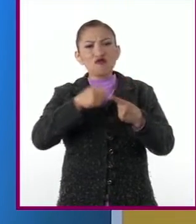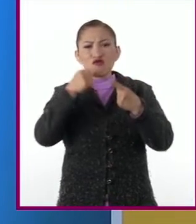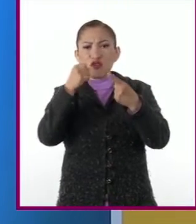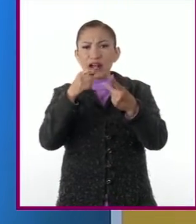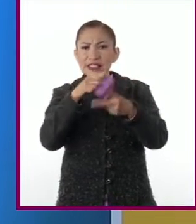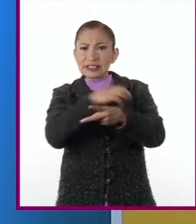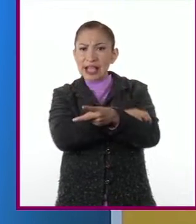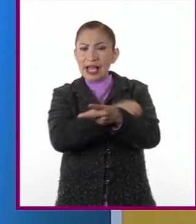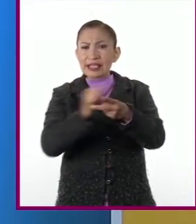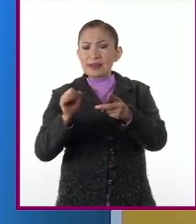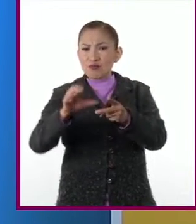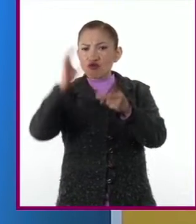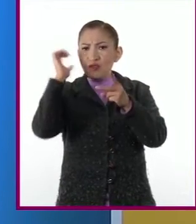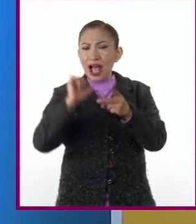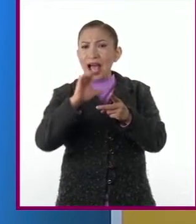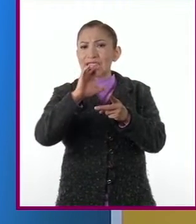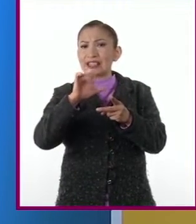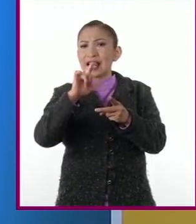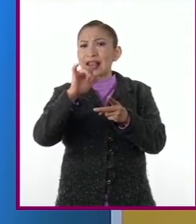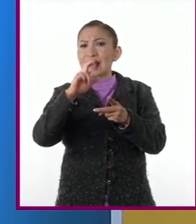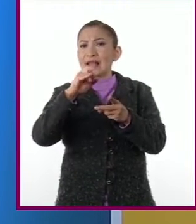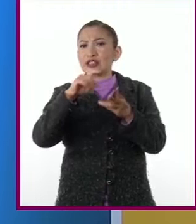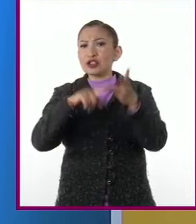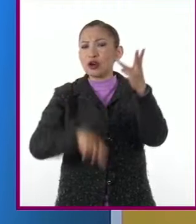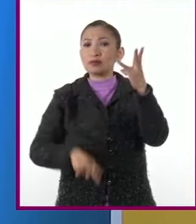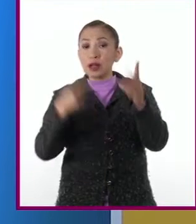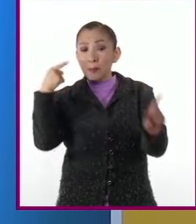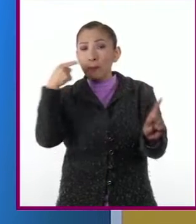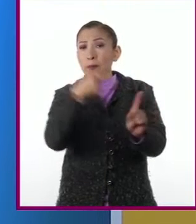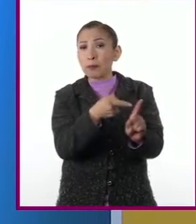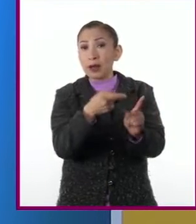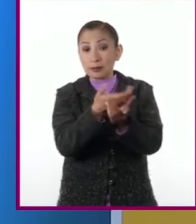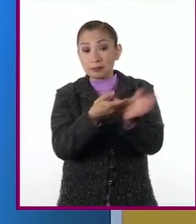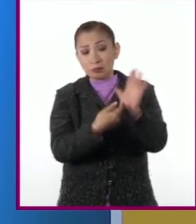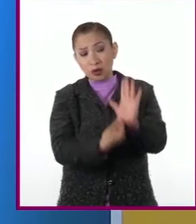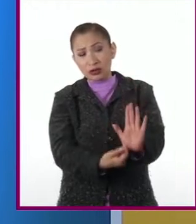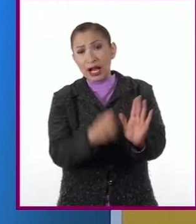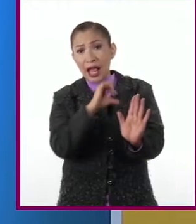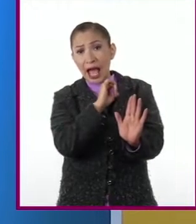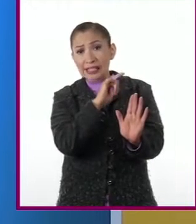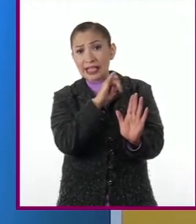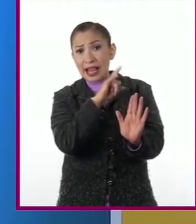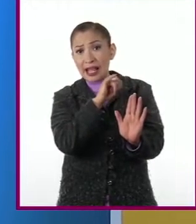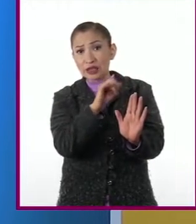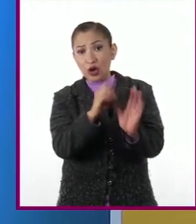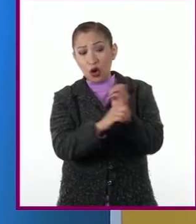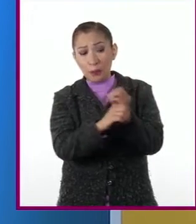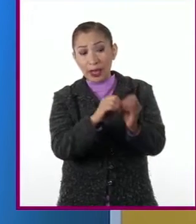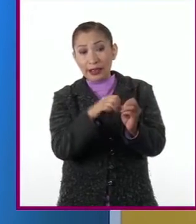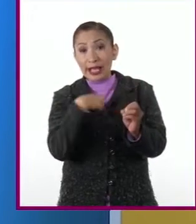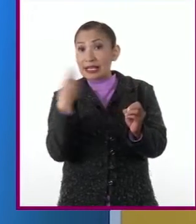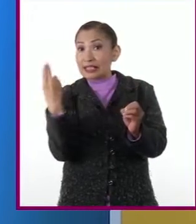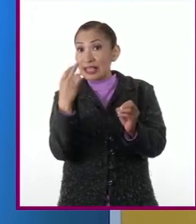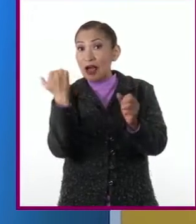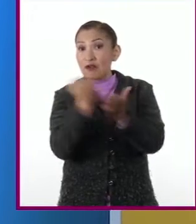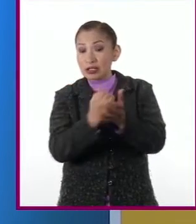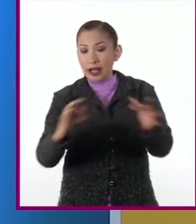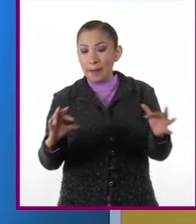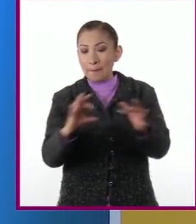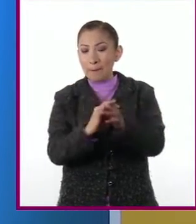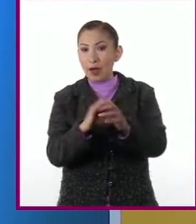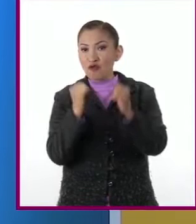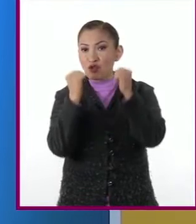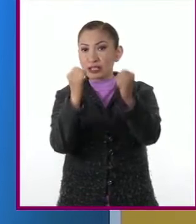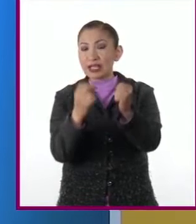y aceleración? El propósito de hoy es demostrar que la aceleración de un objeto depende directamente de la fuerza